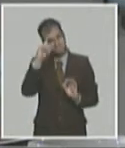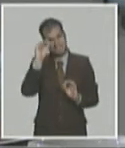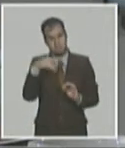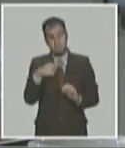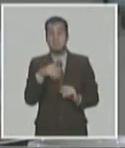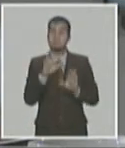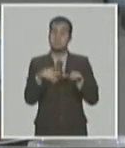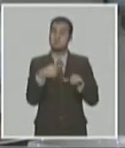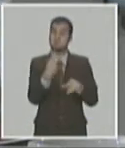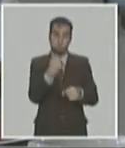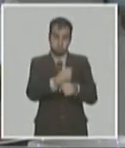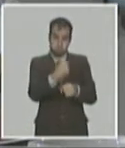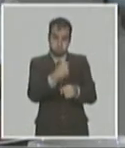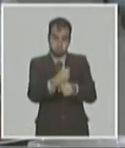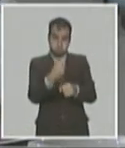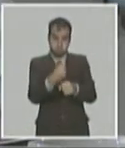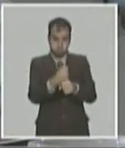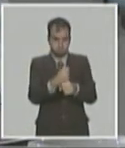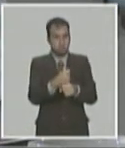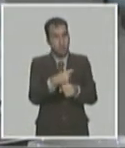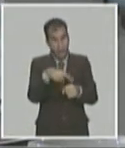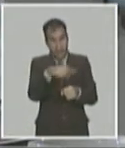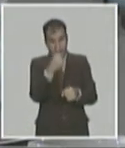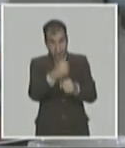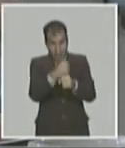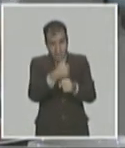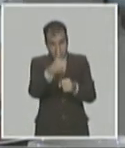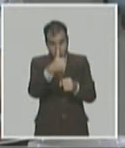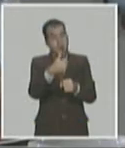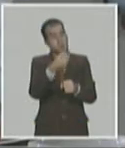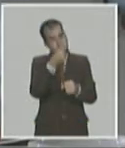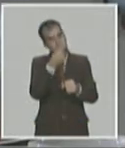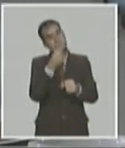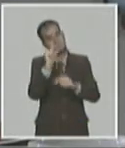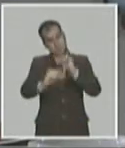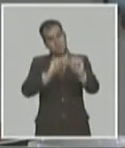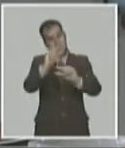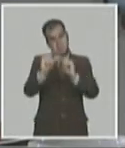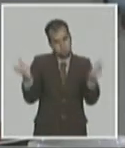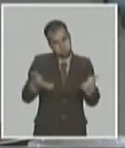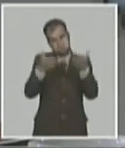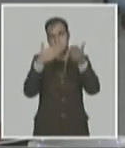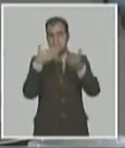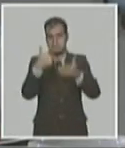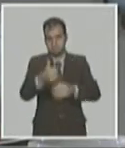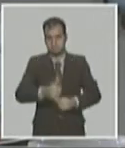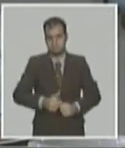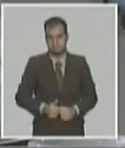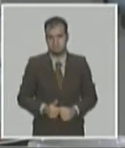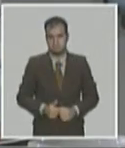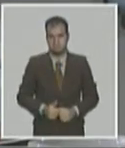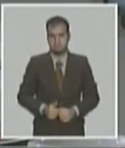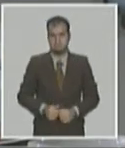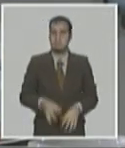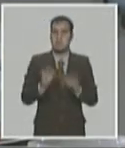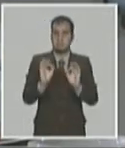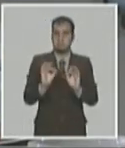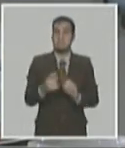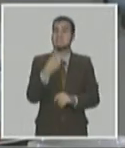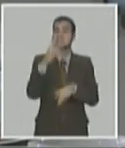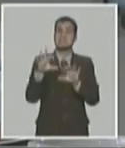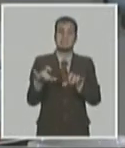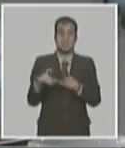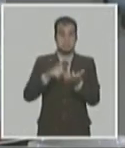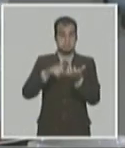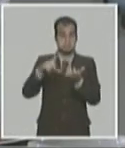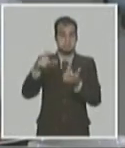podamos lograr. Yo creo que a eso también nos llamó el general de ejército, a eso también nos ha llamado el primer secretario ahora,